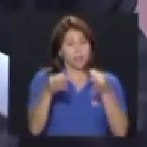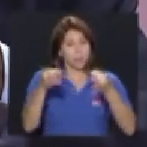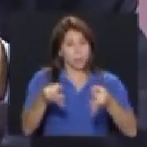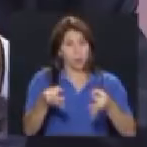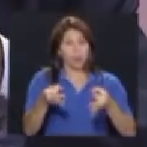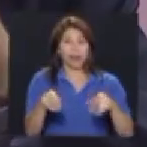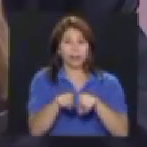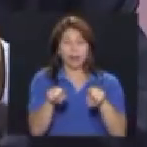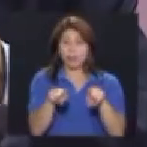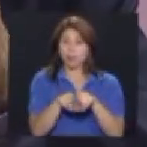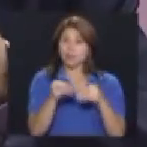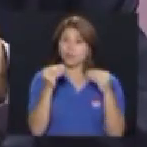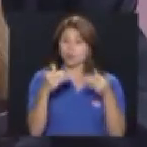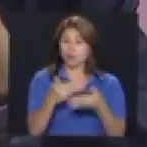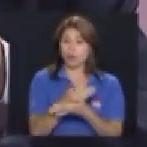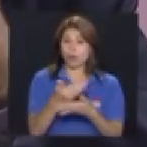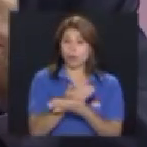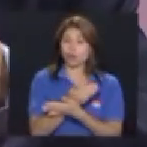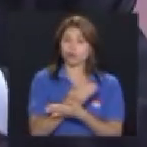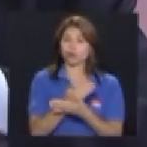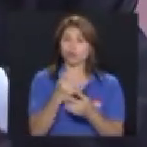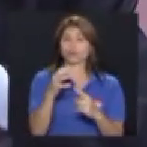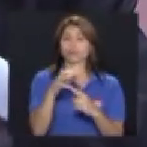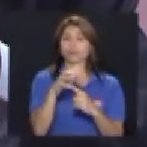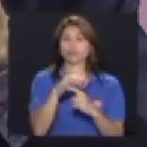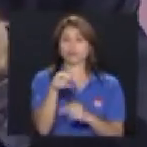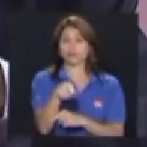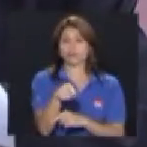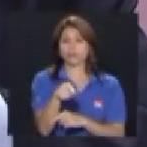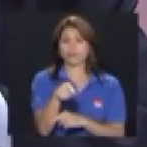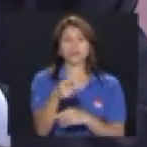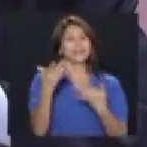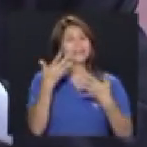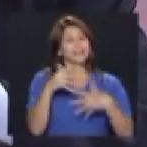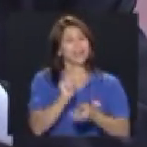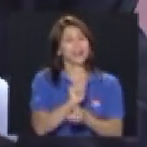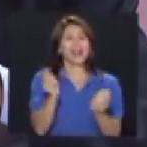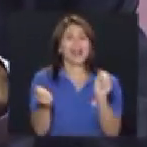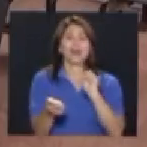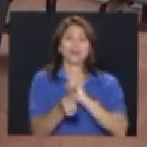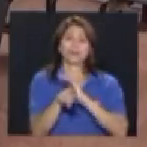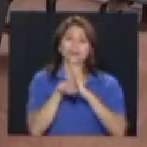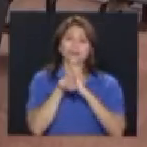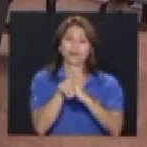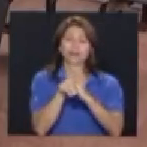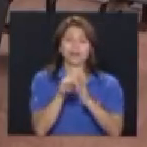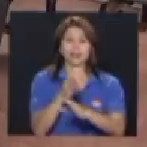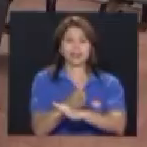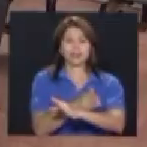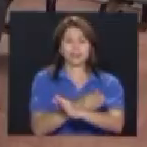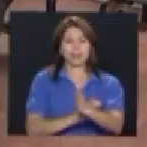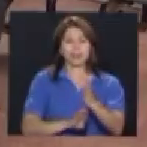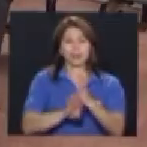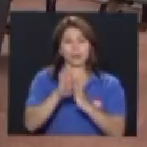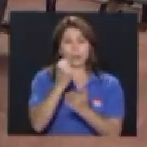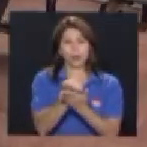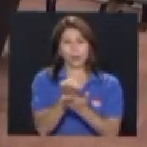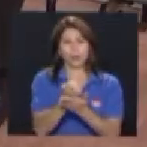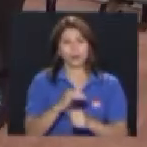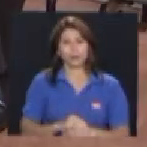muy novedoso y nos venía a sacar del paradigma del crecimiento económico. Júntele a